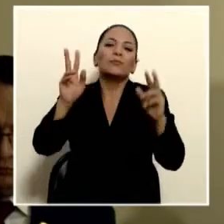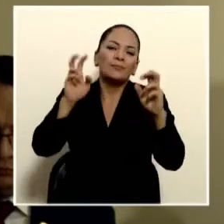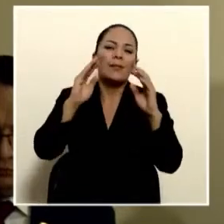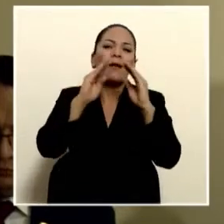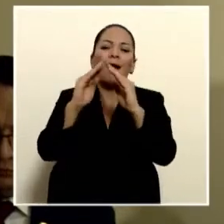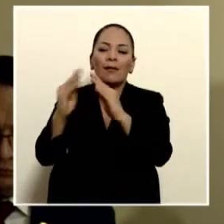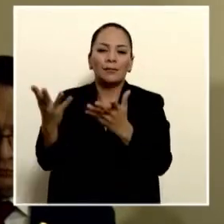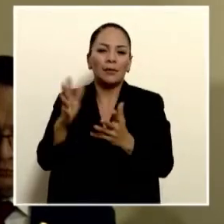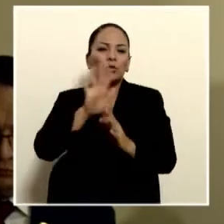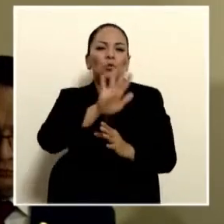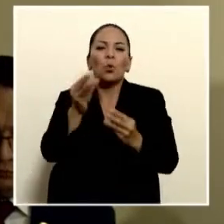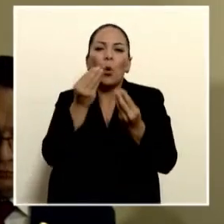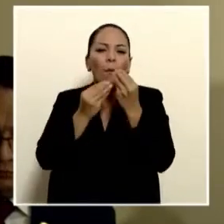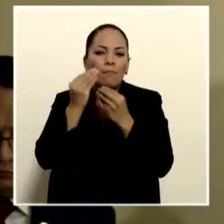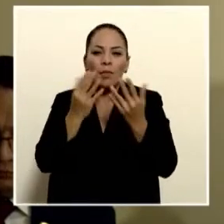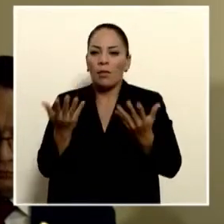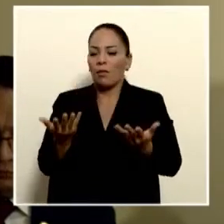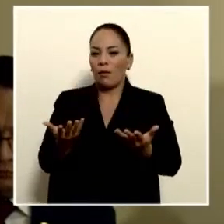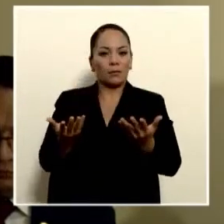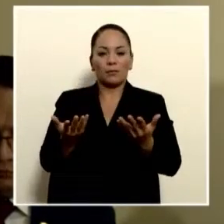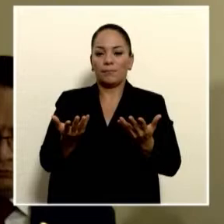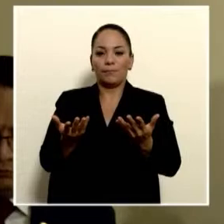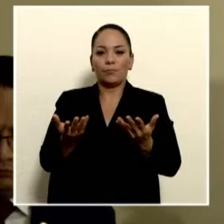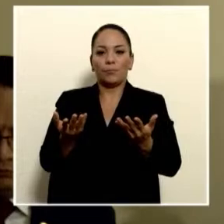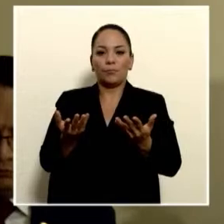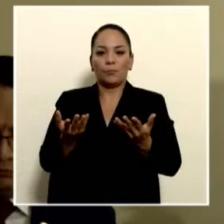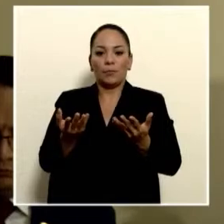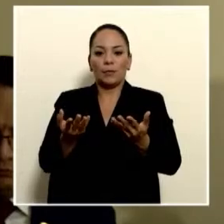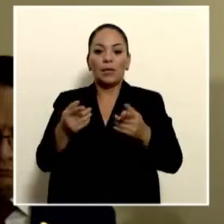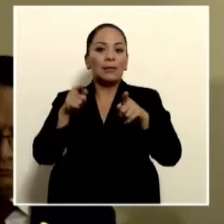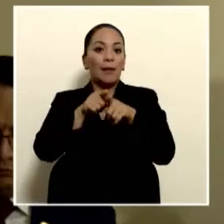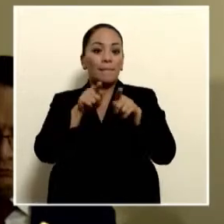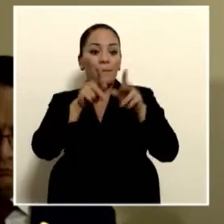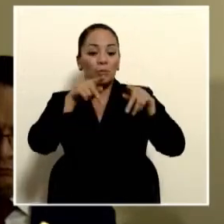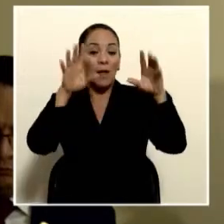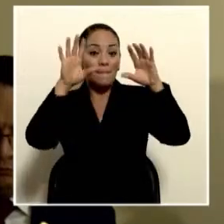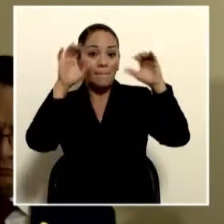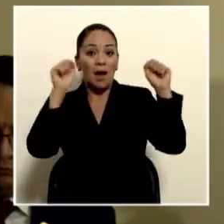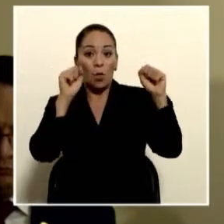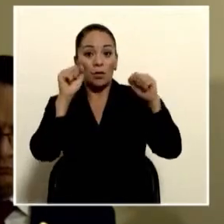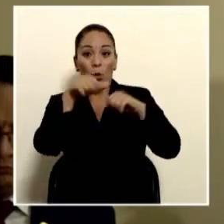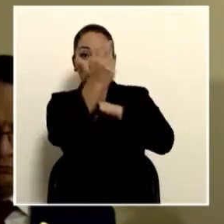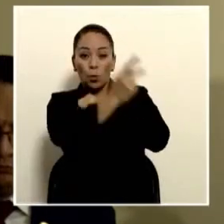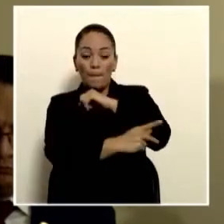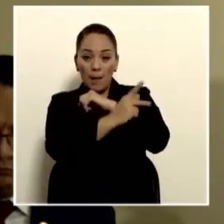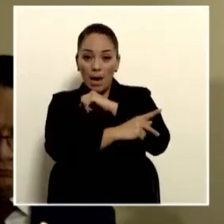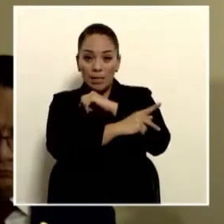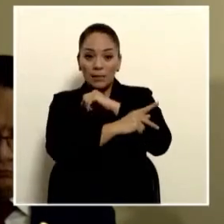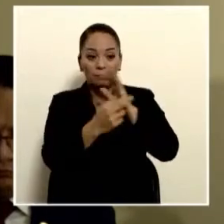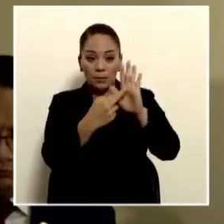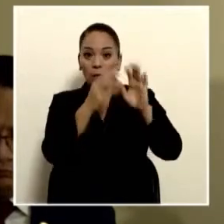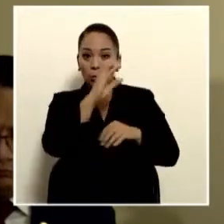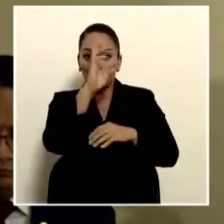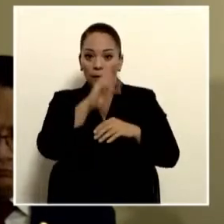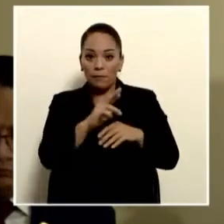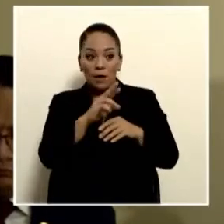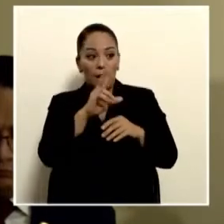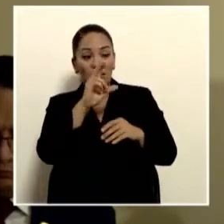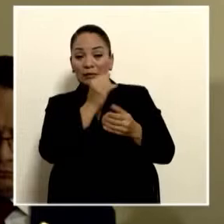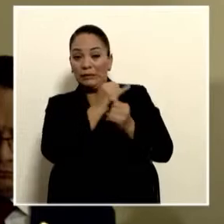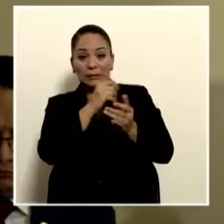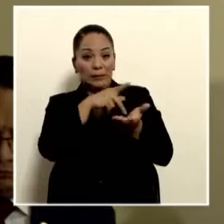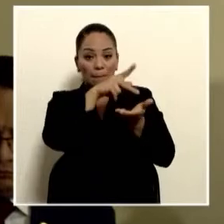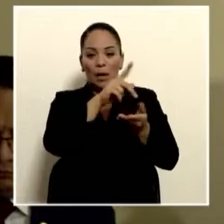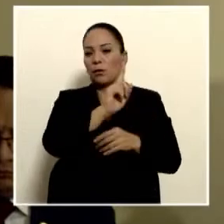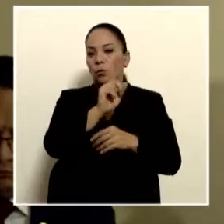comida, ni vamos a dejar de pagarle a los embajadores que están afuera. Entonces, esta es una modificación a un reglamento que lo que